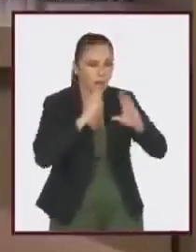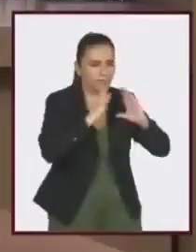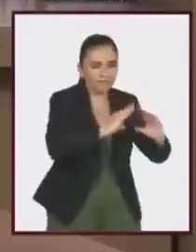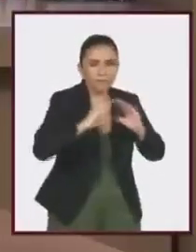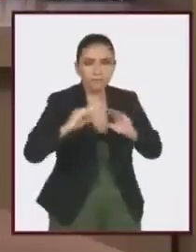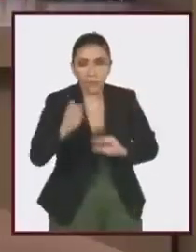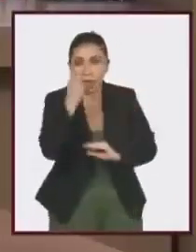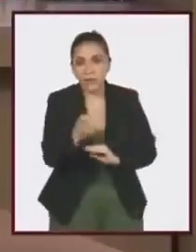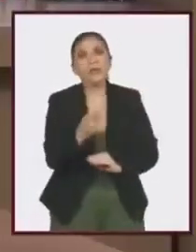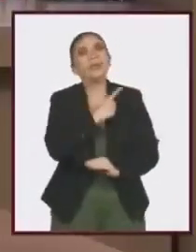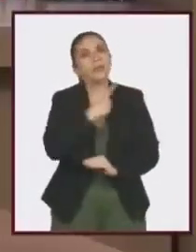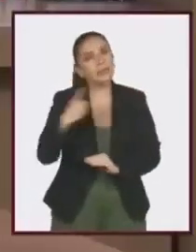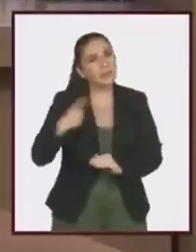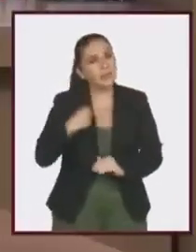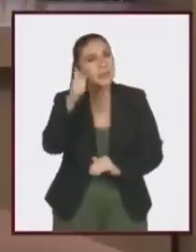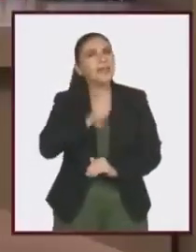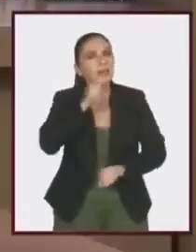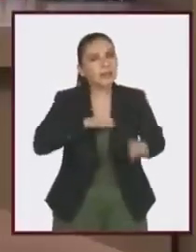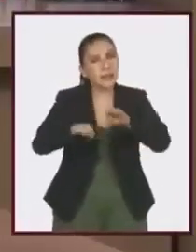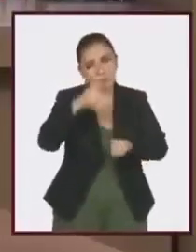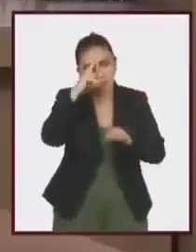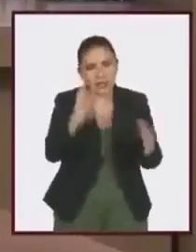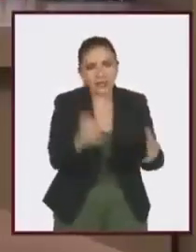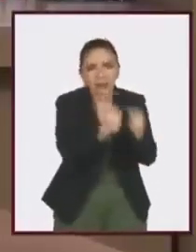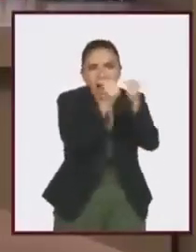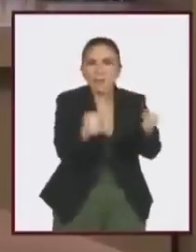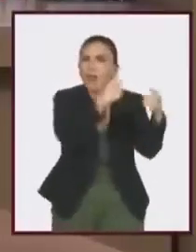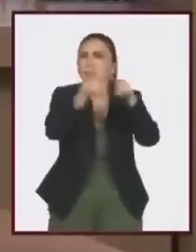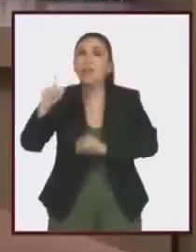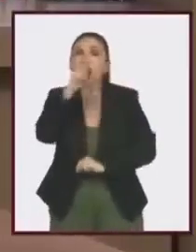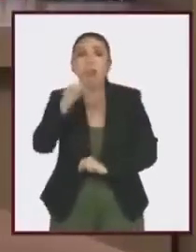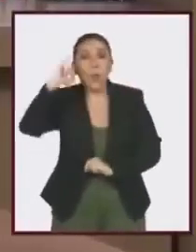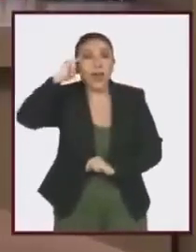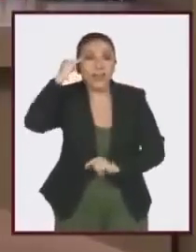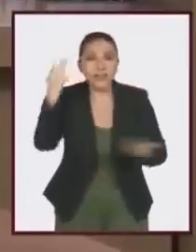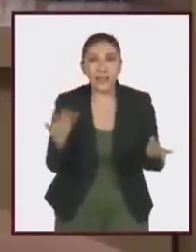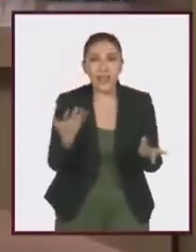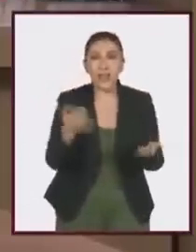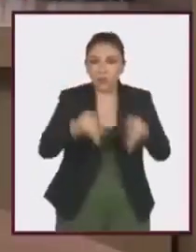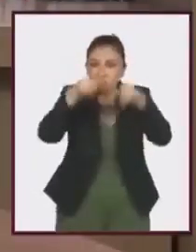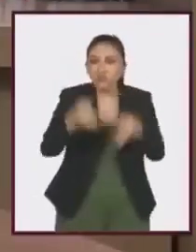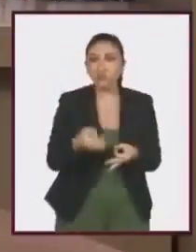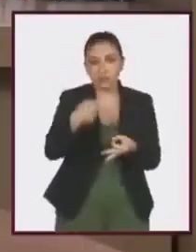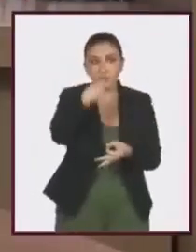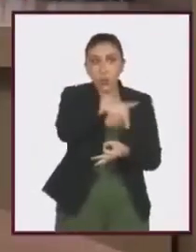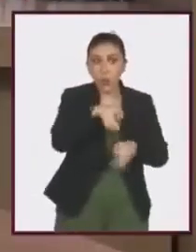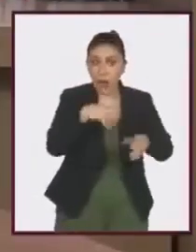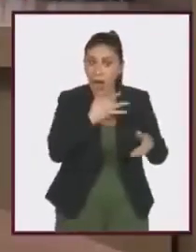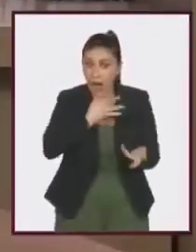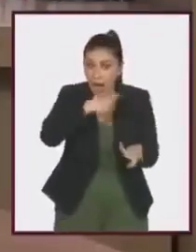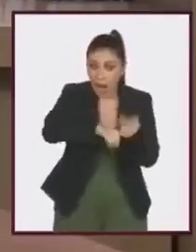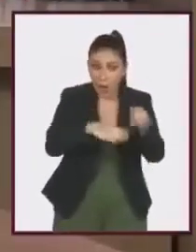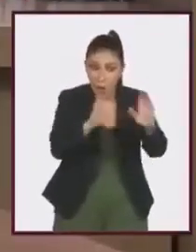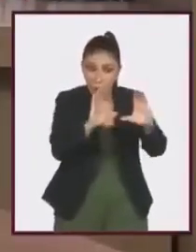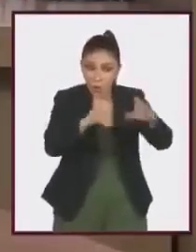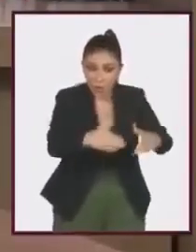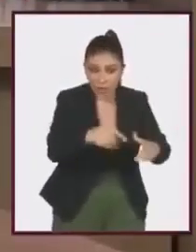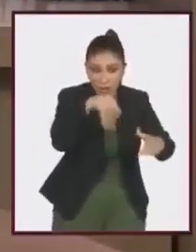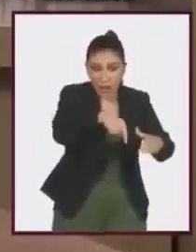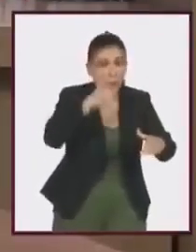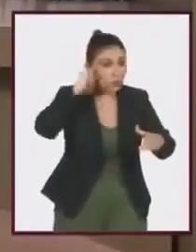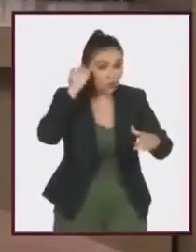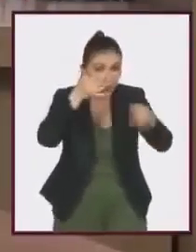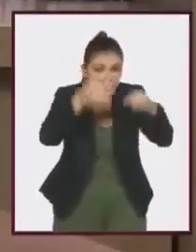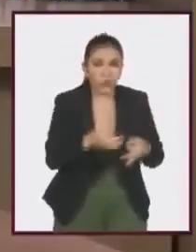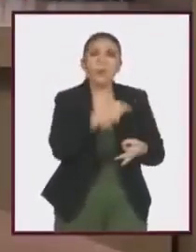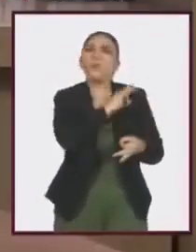todo un trabajo de rescate de estas lenguas indígenas, y si se trabaja en una comunidad indígena, se pueda trabajar